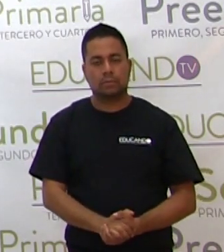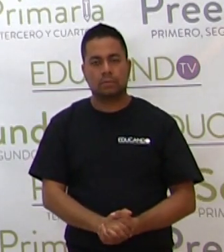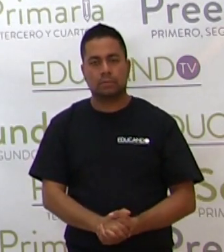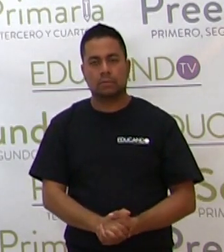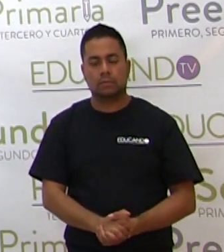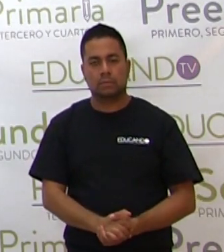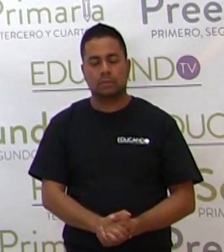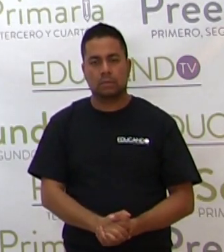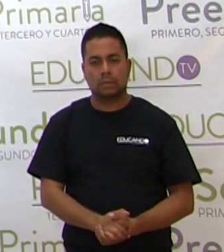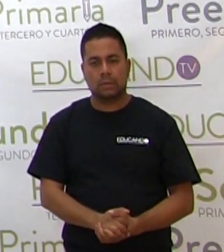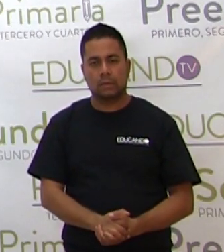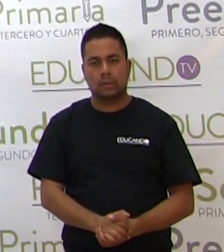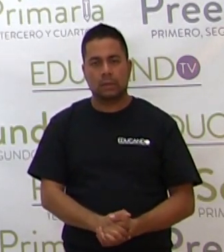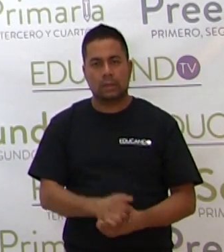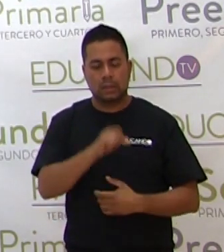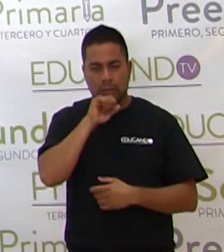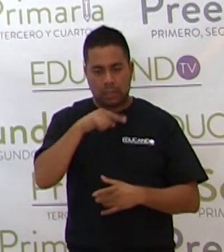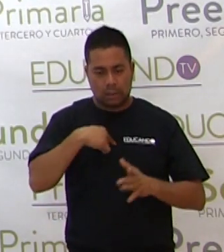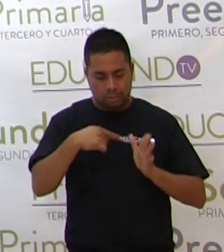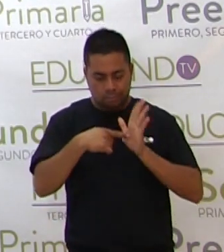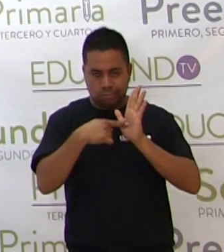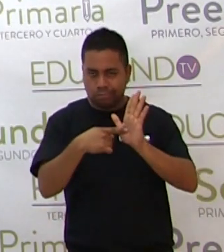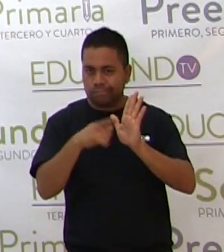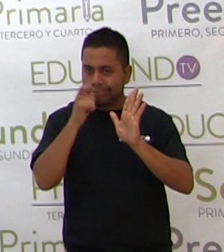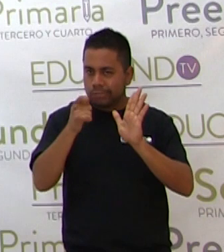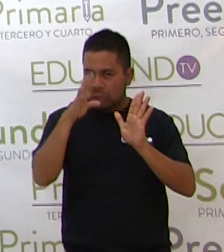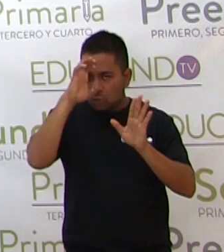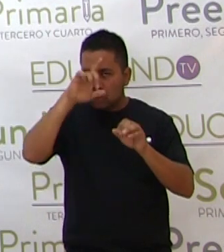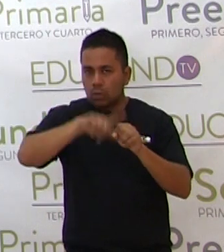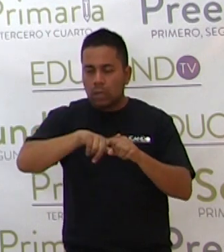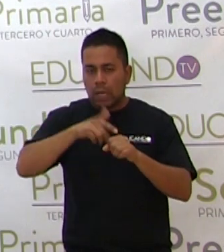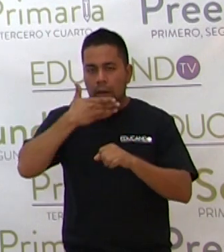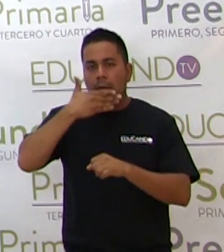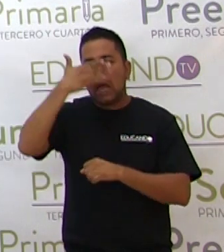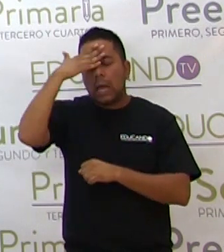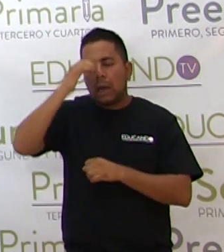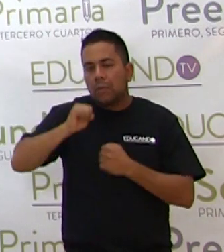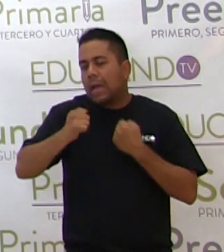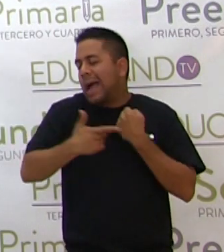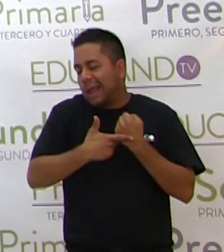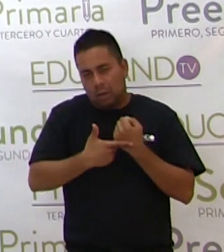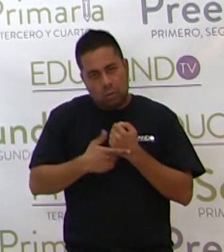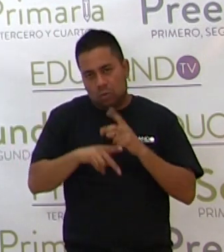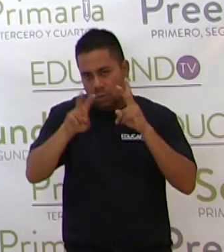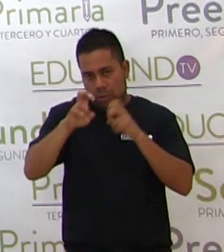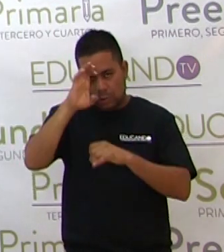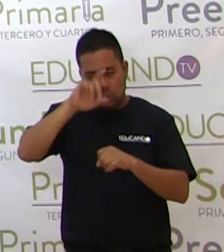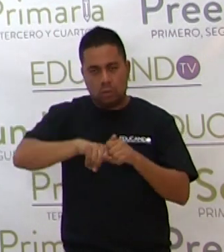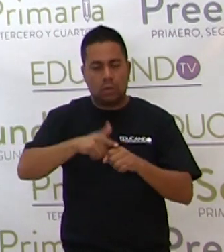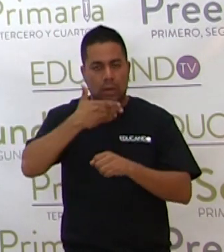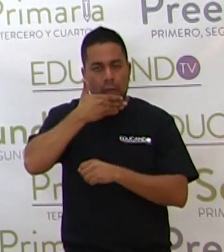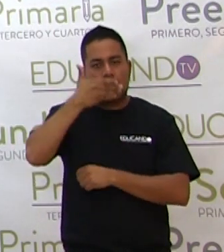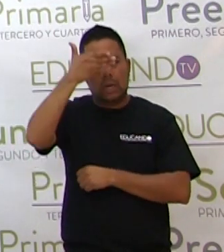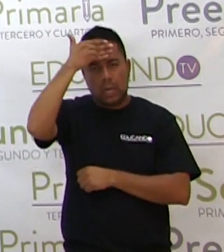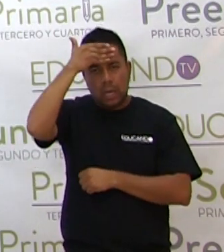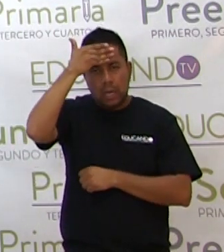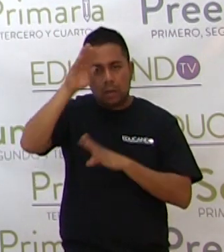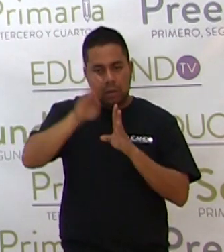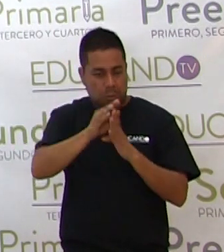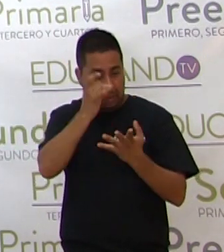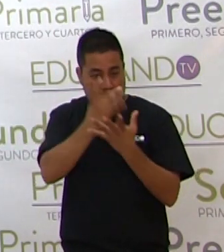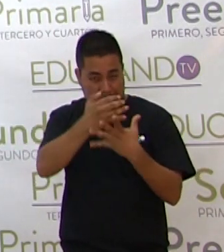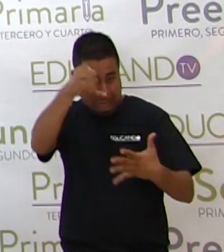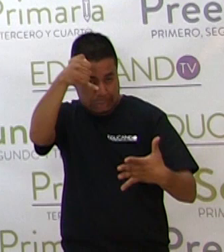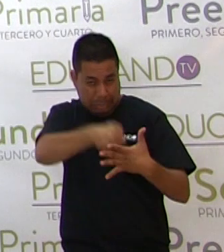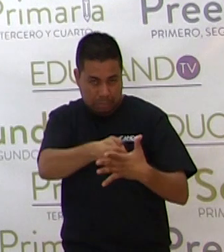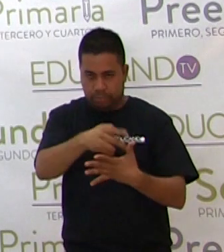y yo les presenté a la cultura árabe algunos rasgos de la cultura árabe porque a mí en lo especial me interesa la